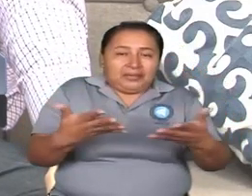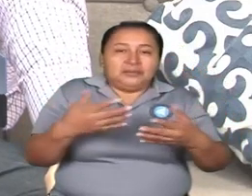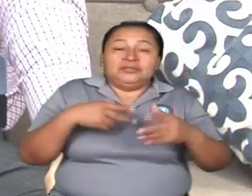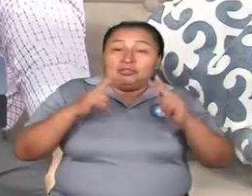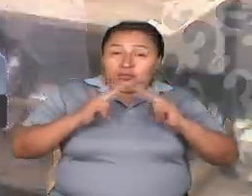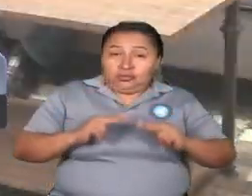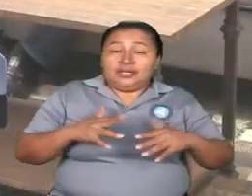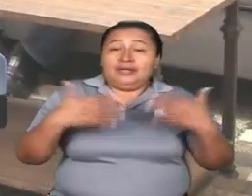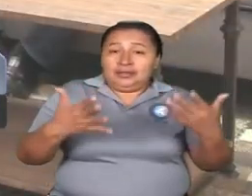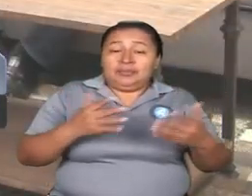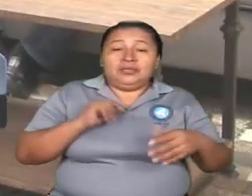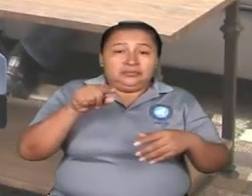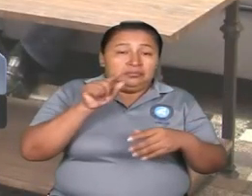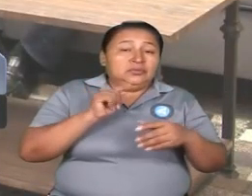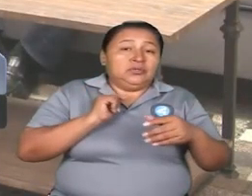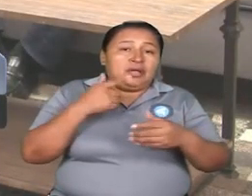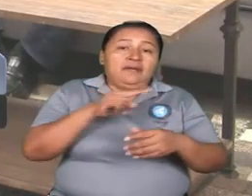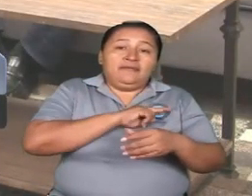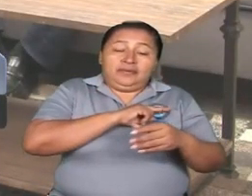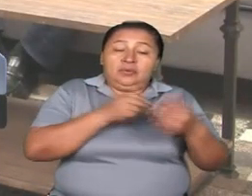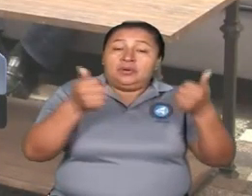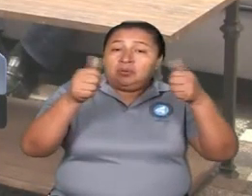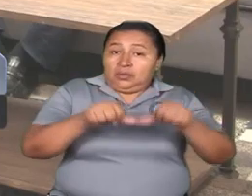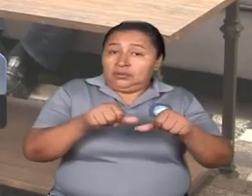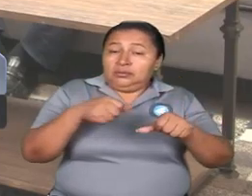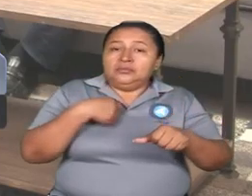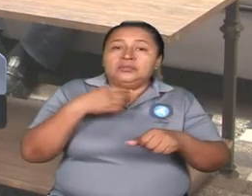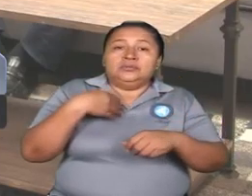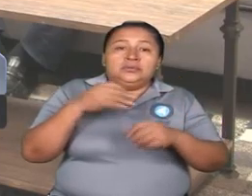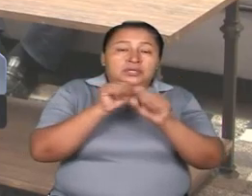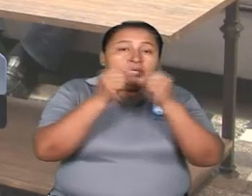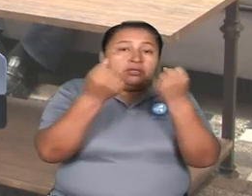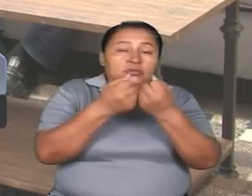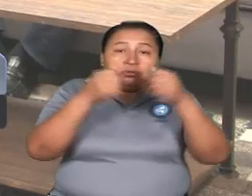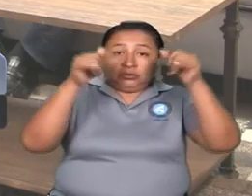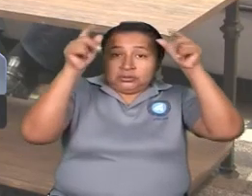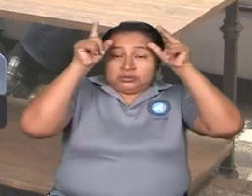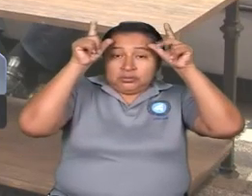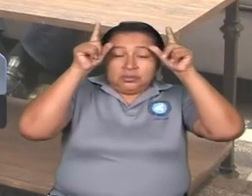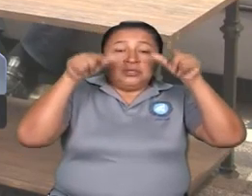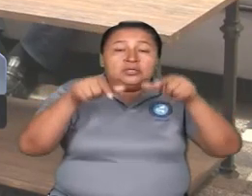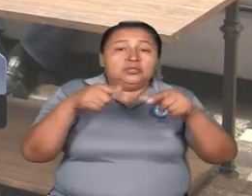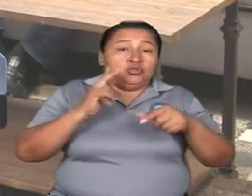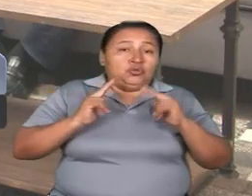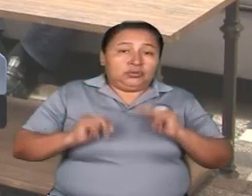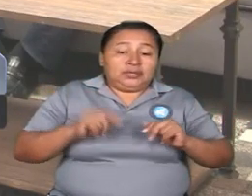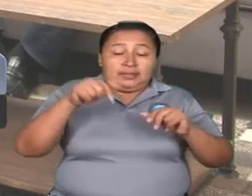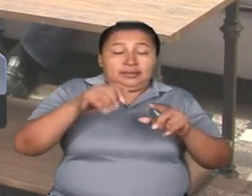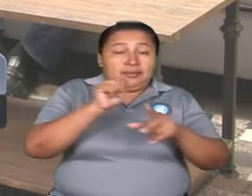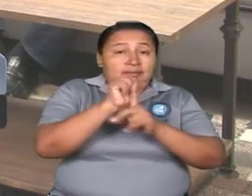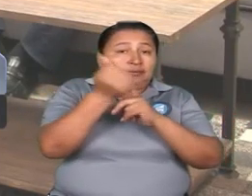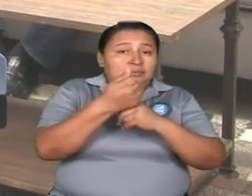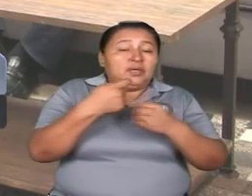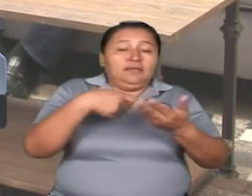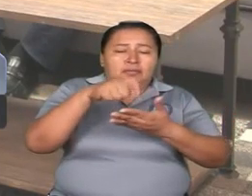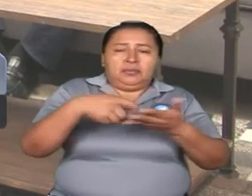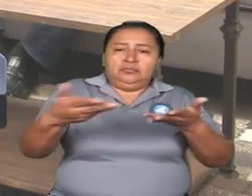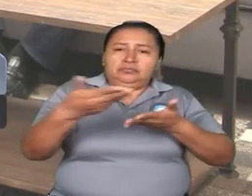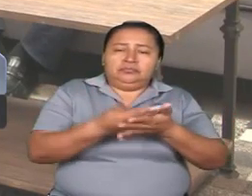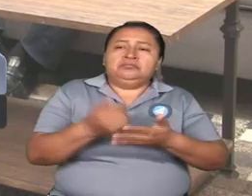Chontales. Sí, había un convenio de la Asociación Taurina de Chontales con la Asamblea, en donde